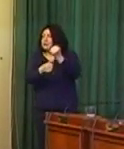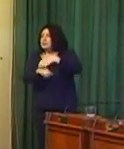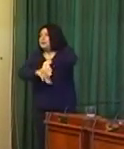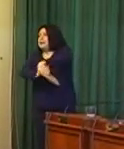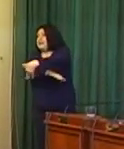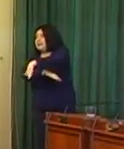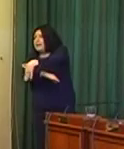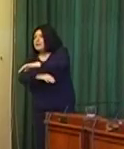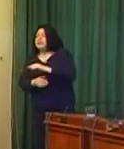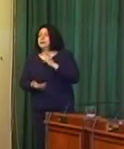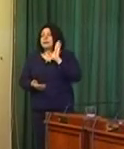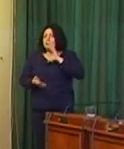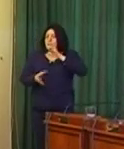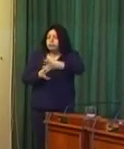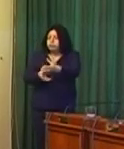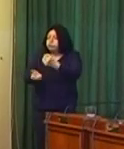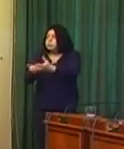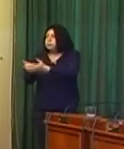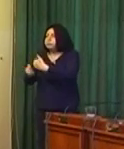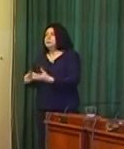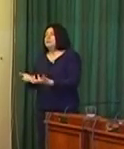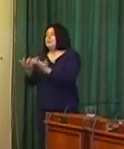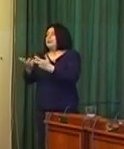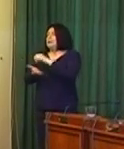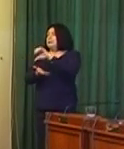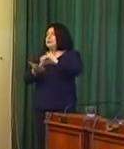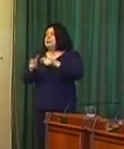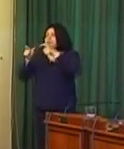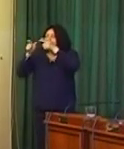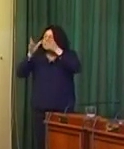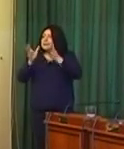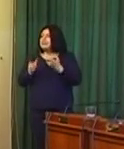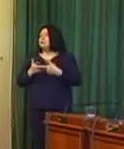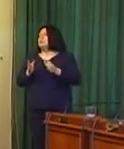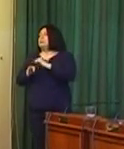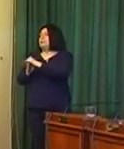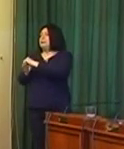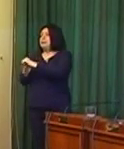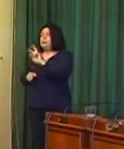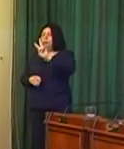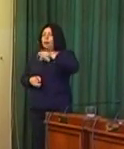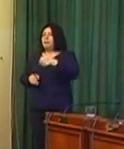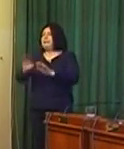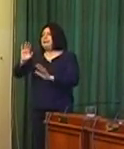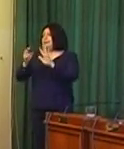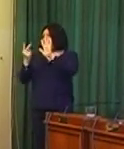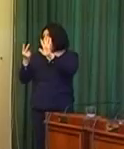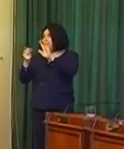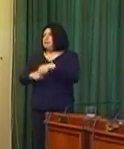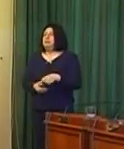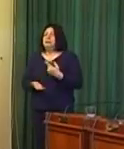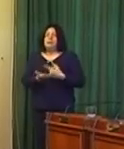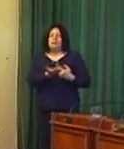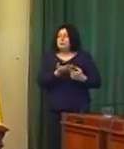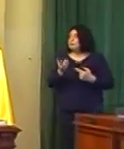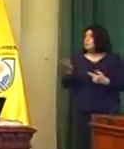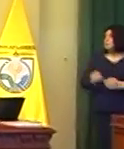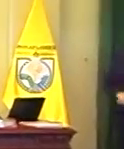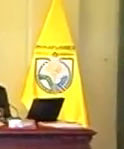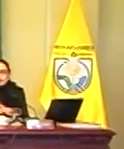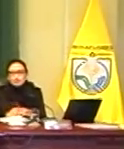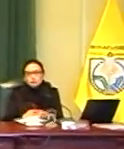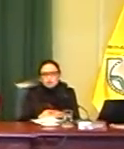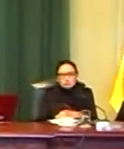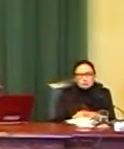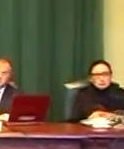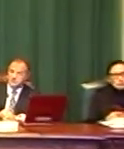recolección de residuos sólidos, parques y jardines públicos y serenazgo para el ejercicio 2017. Al debate,